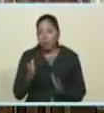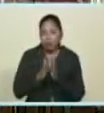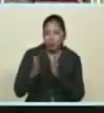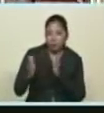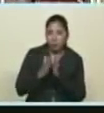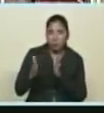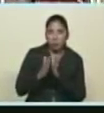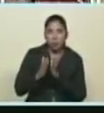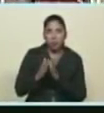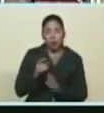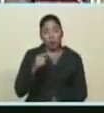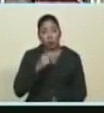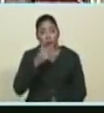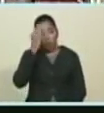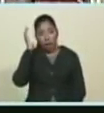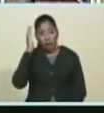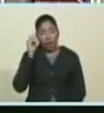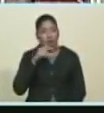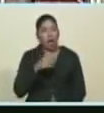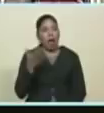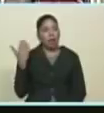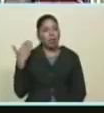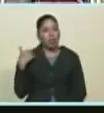2012. Tarek era ministro del Interior.